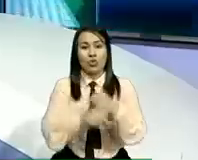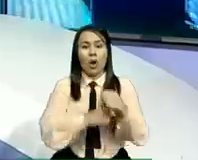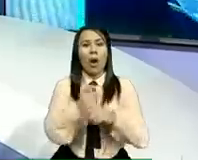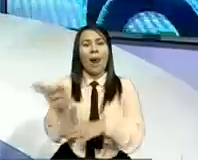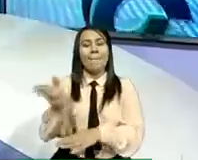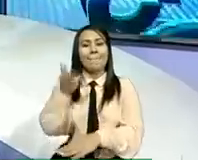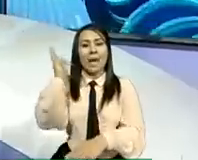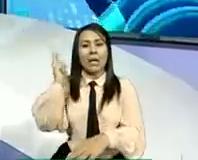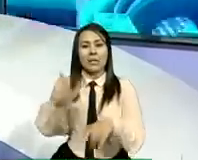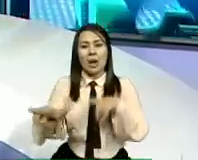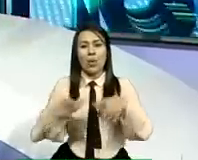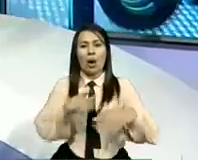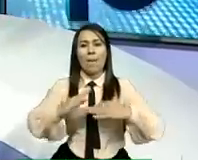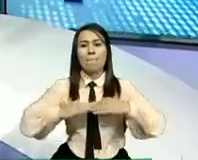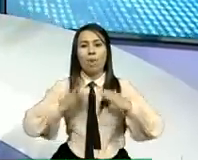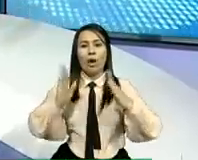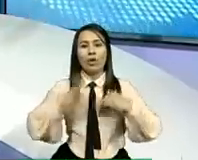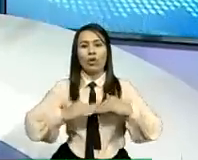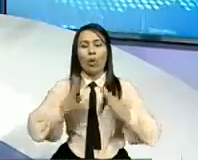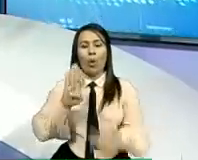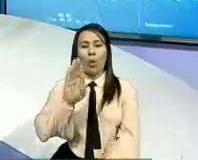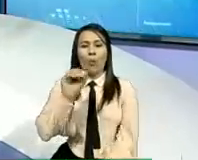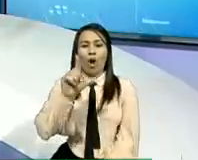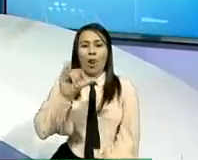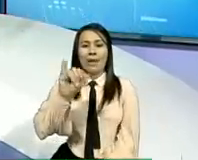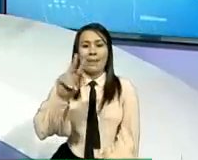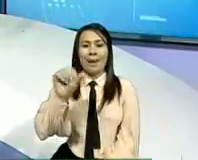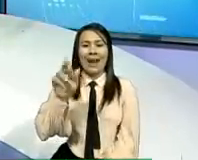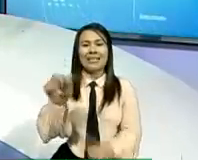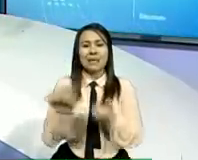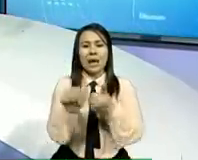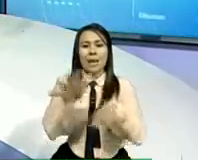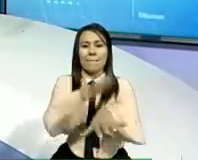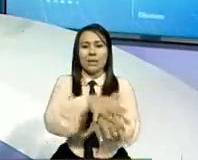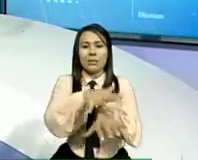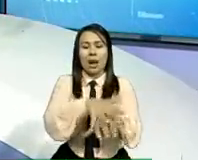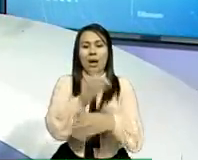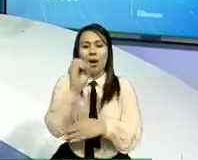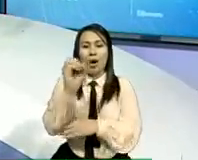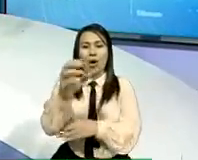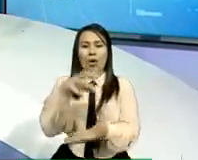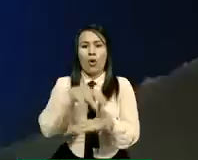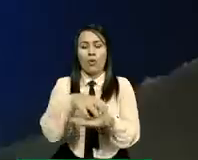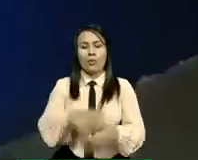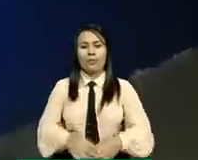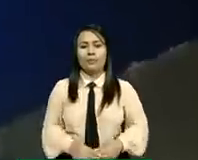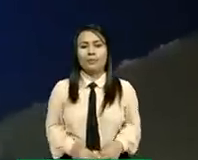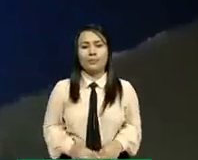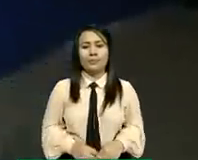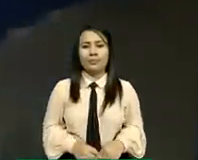en la parroquia Puerto Bolívar, esto en Machala, provincia del Oro.